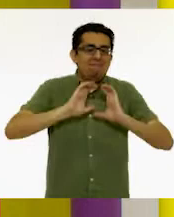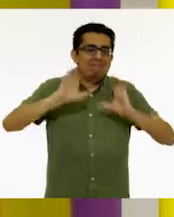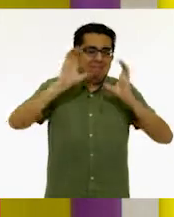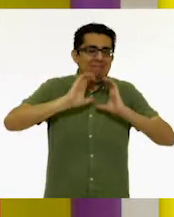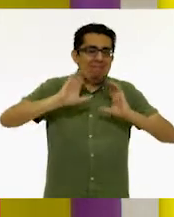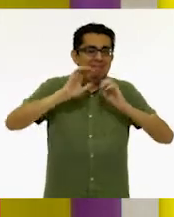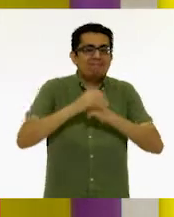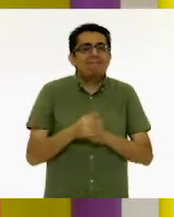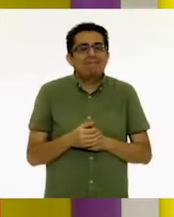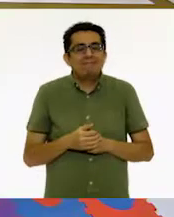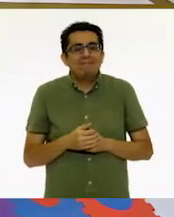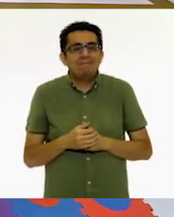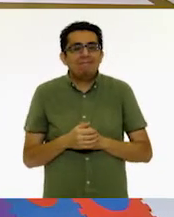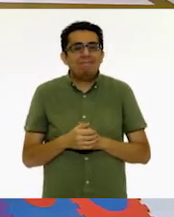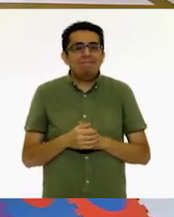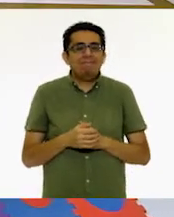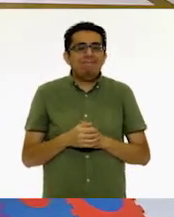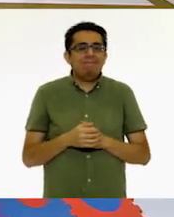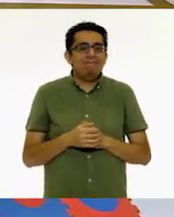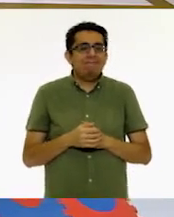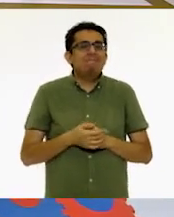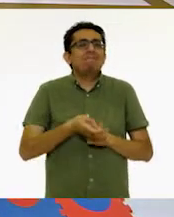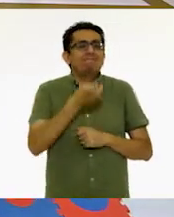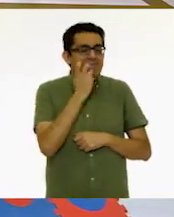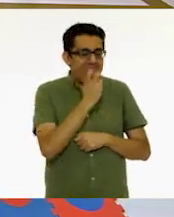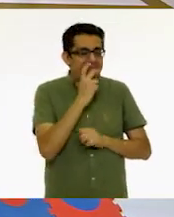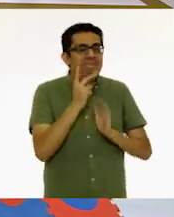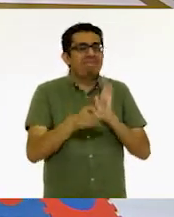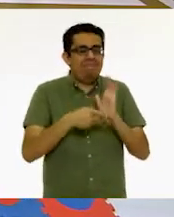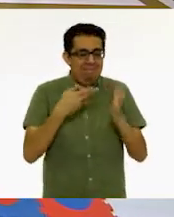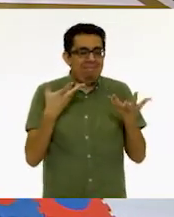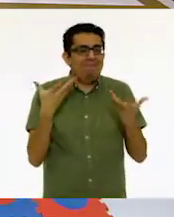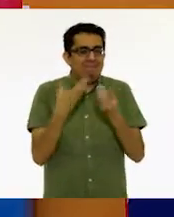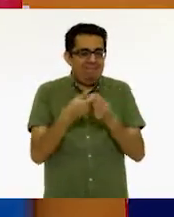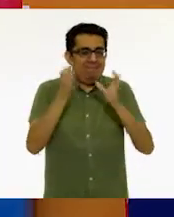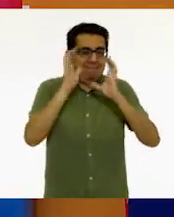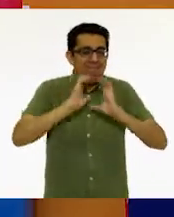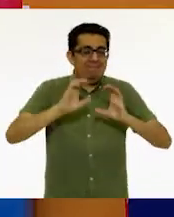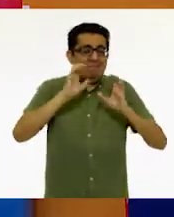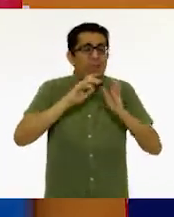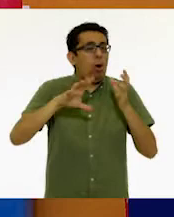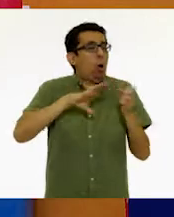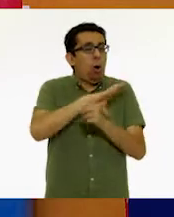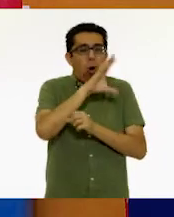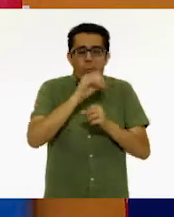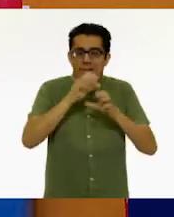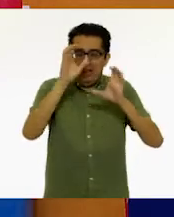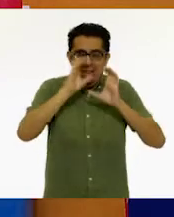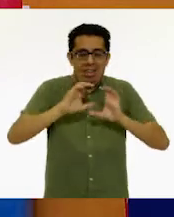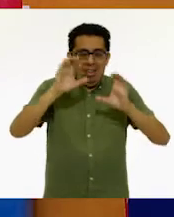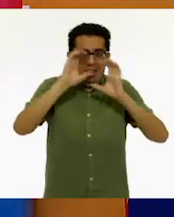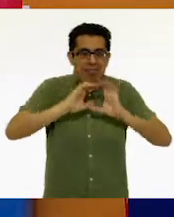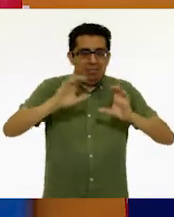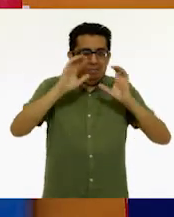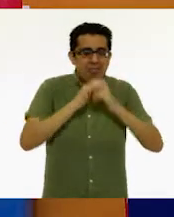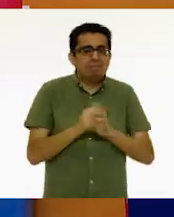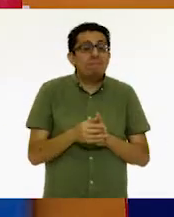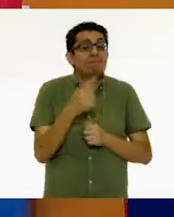cue, cue. Exacto, lo vamos a repetir ahora juntos. Muy bien. Toda la canción corridita. Perfecto.